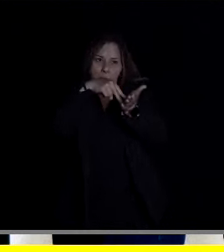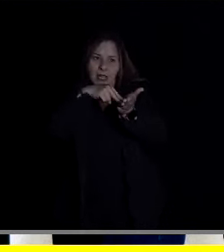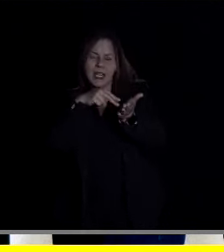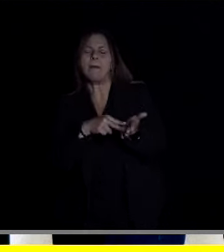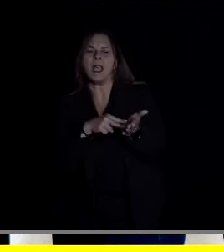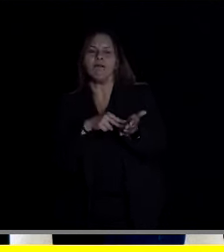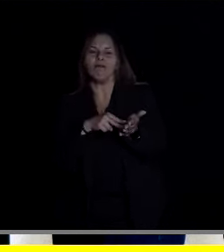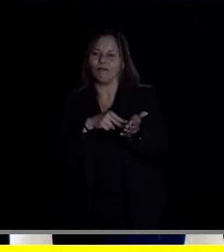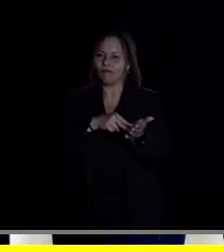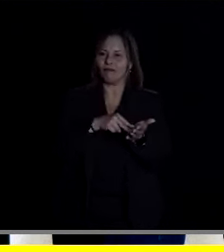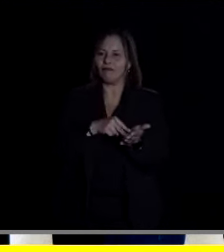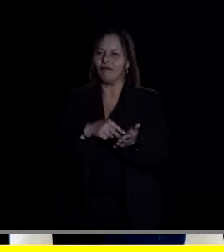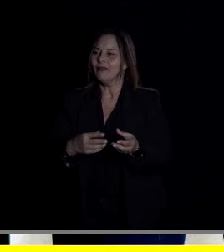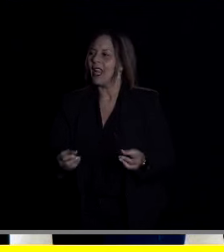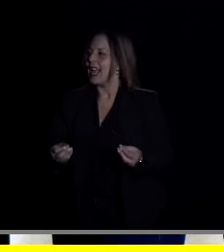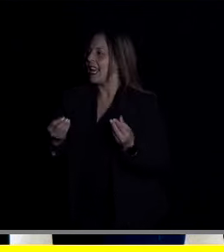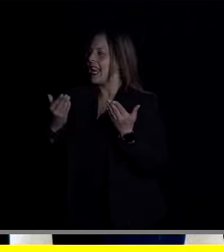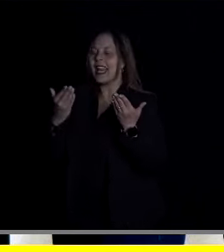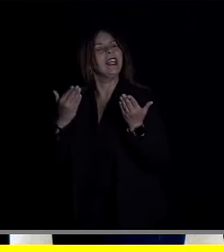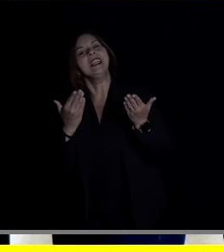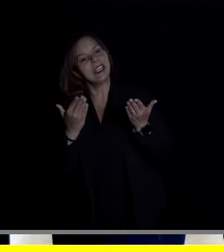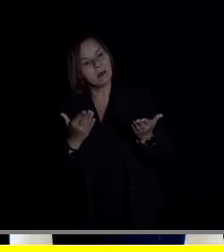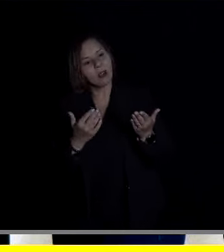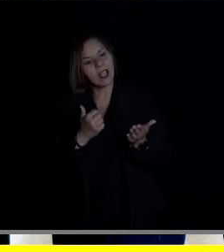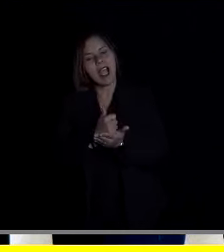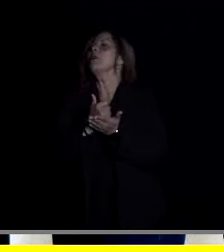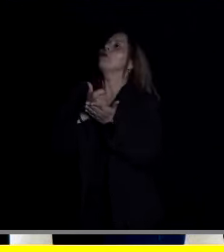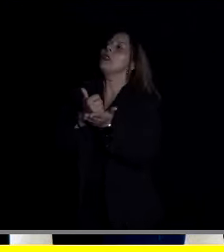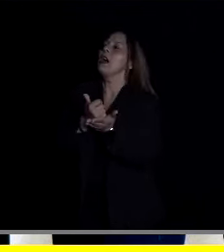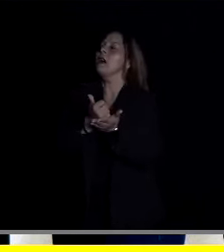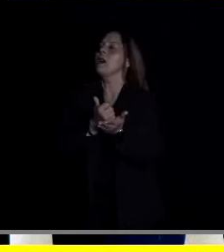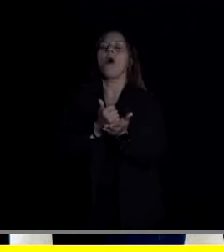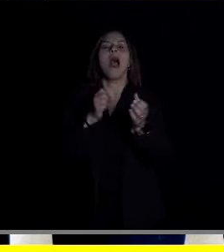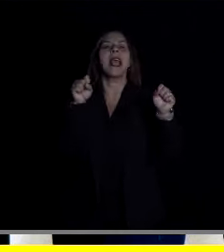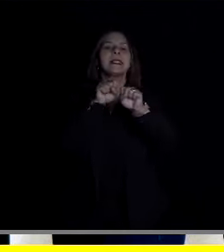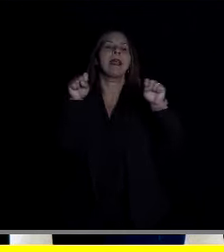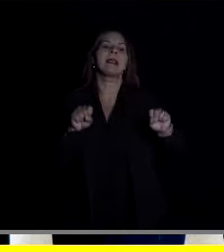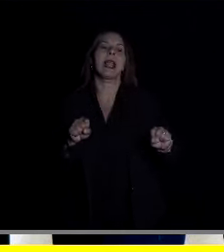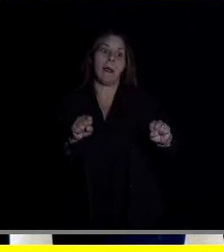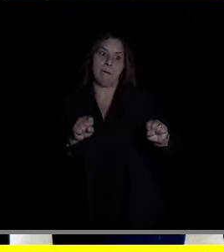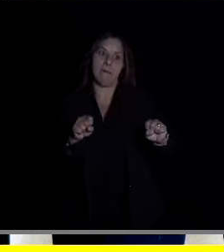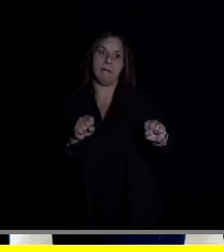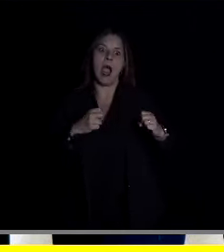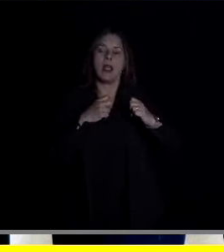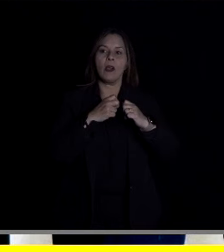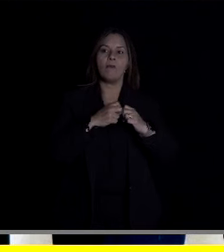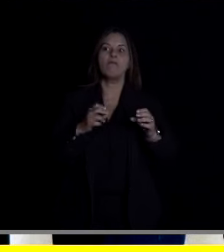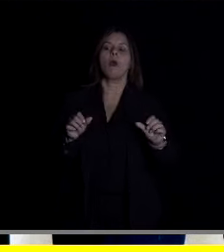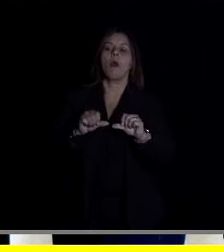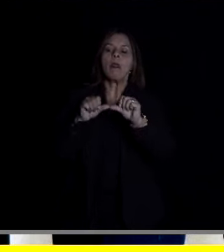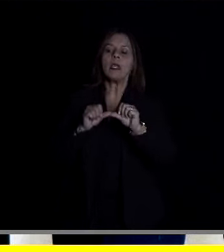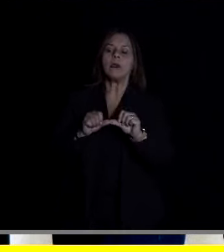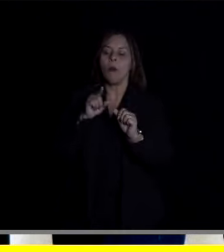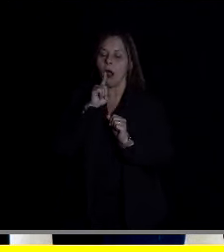que le dimos esa encomienda de ayudar con el sistema eléctrico y todavía hoy sigue por ahí calladito, sin hacer